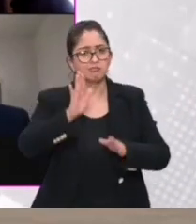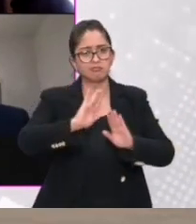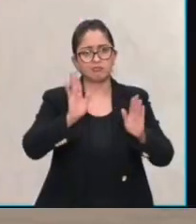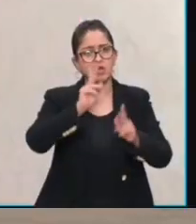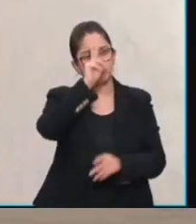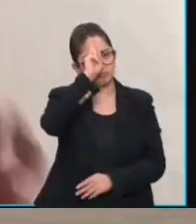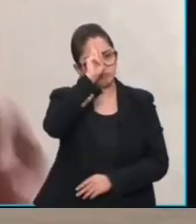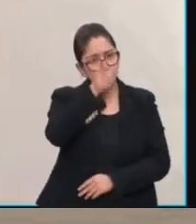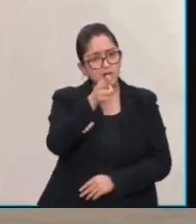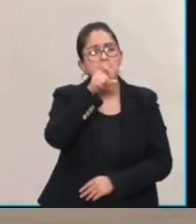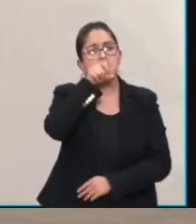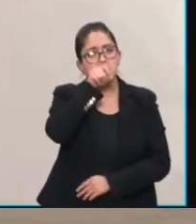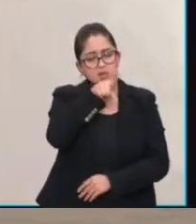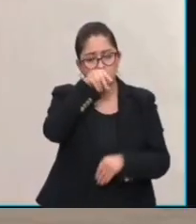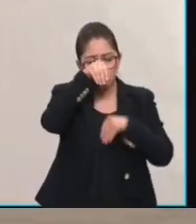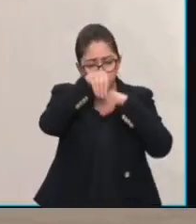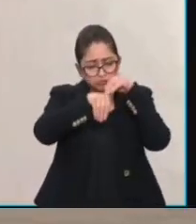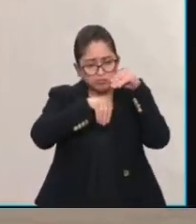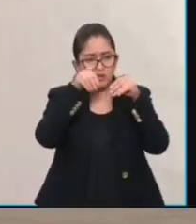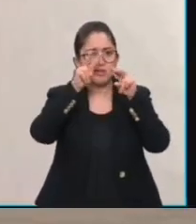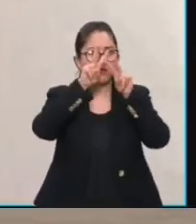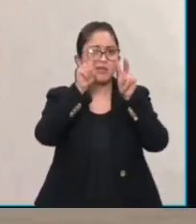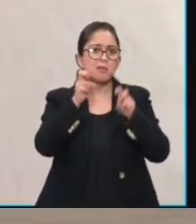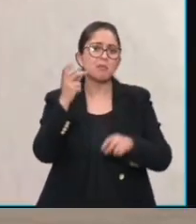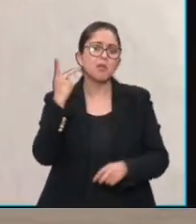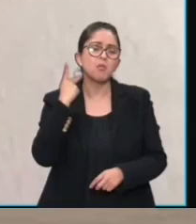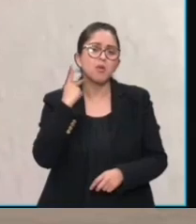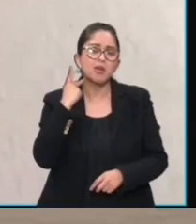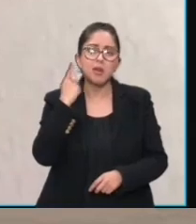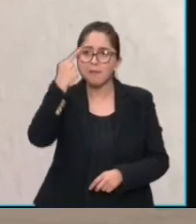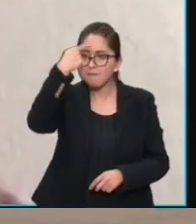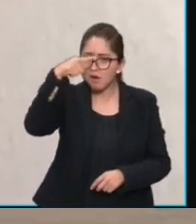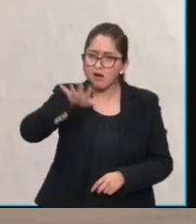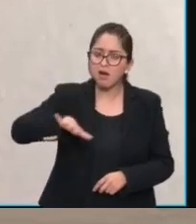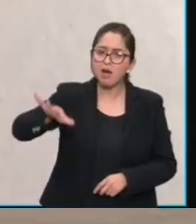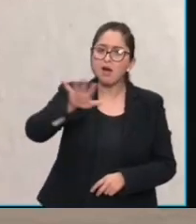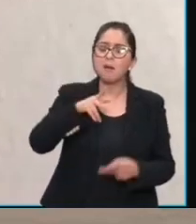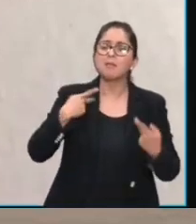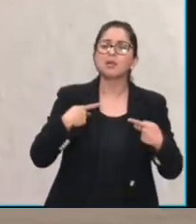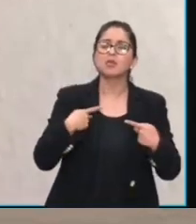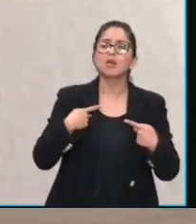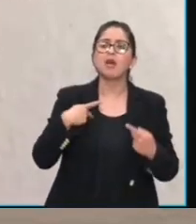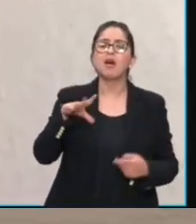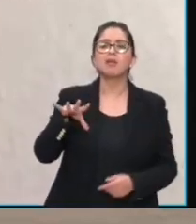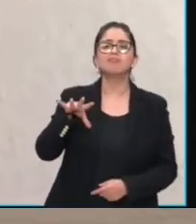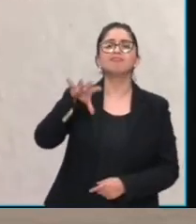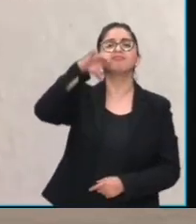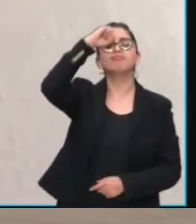políticas para concientizar a la ciudadanía y que obviamente puedan dejar